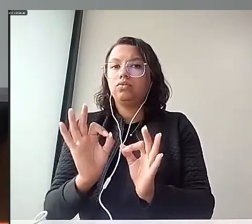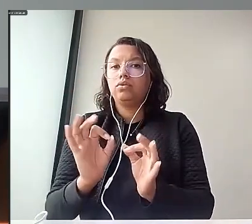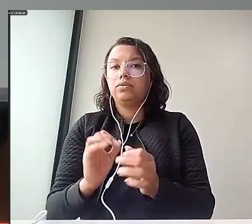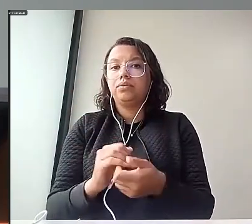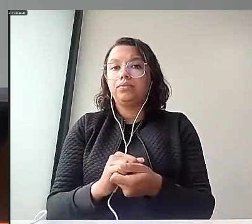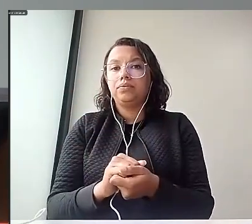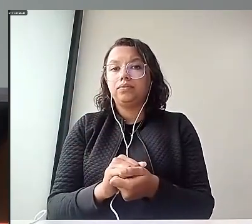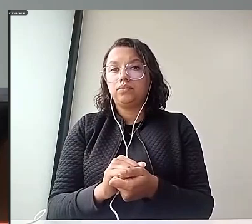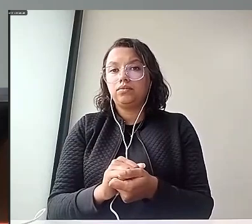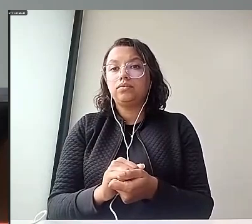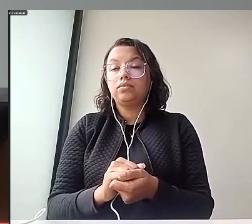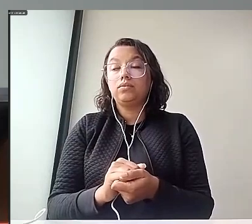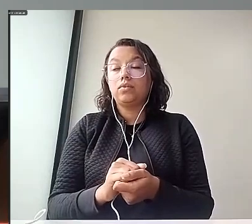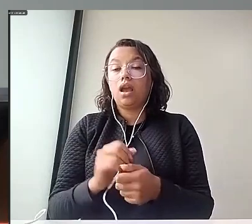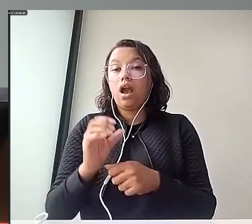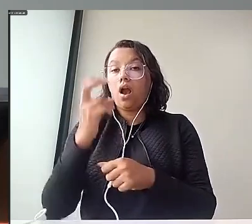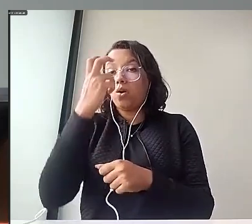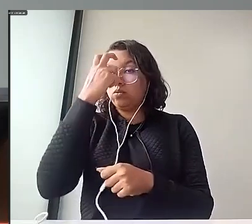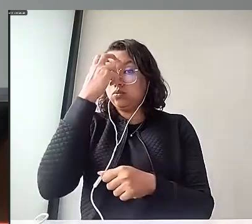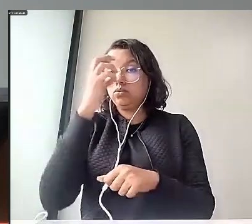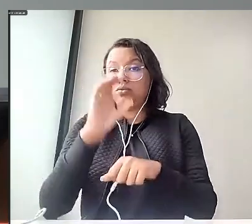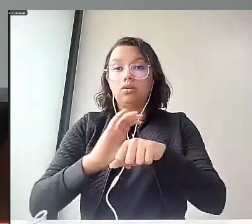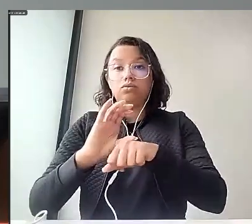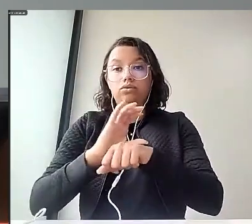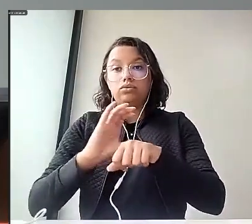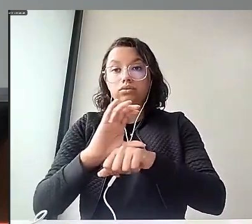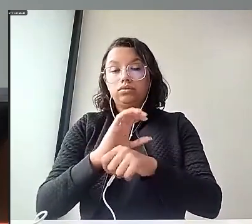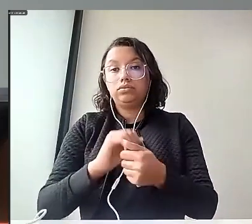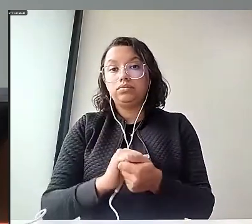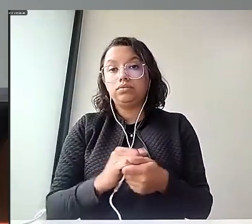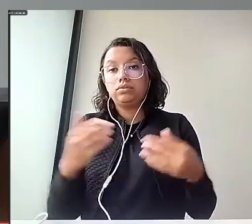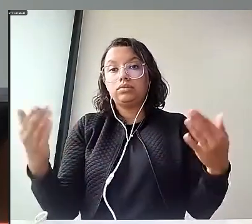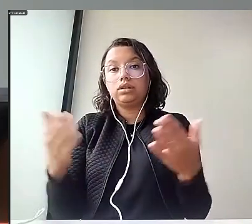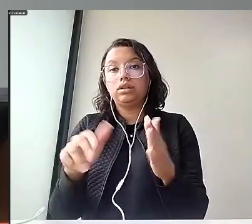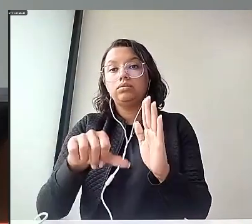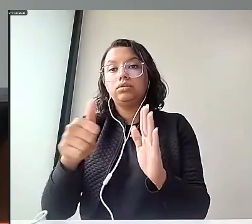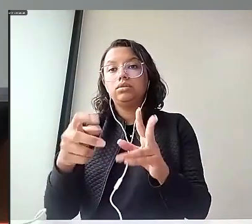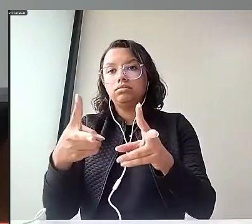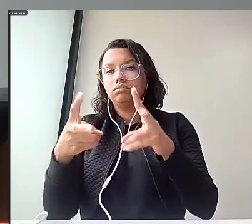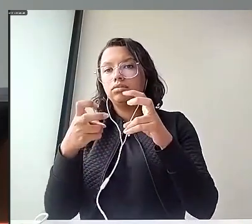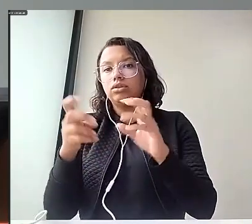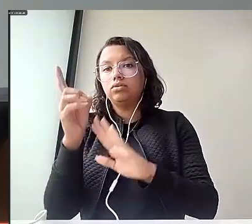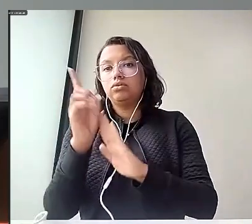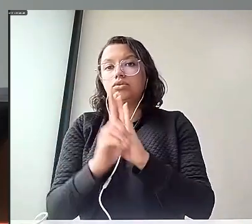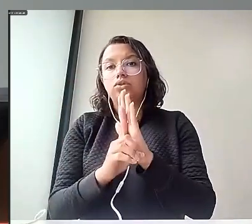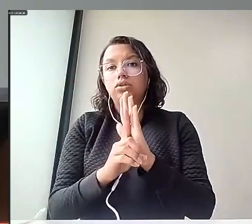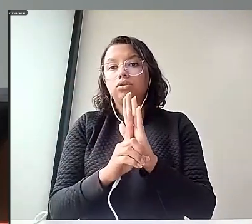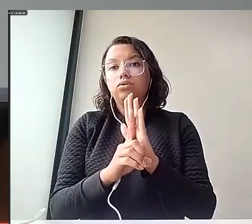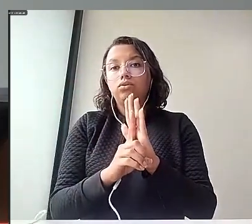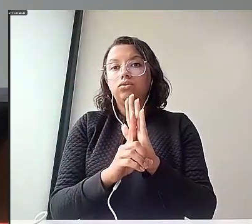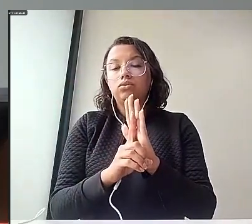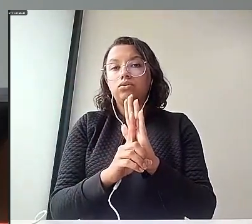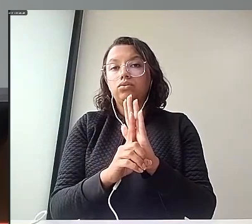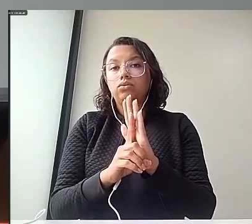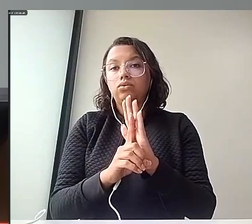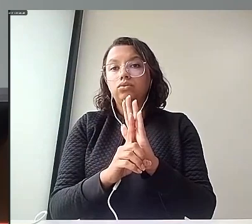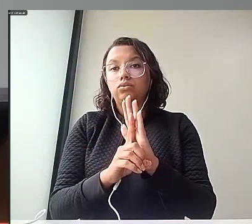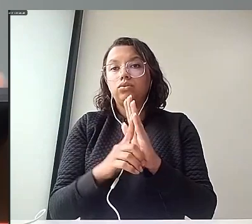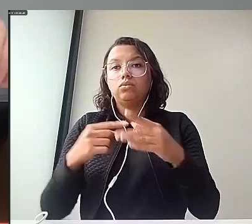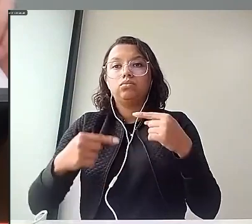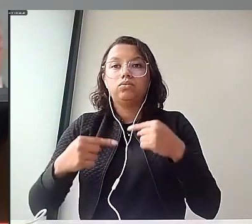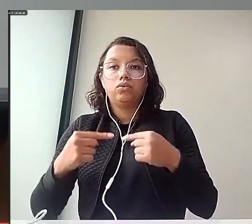la cultura constitucional. Esa primera perspectiva, los derechos civiles, políticos,